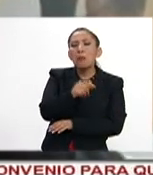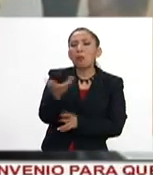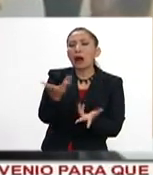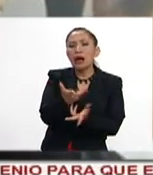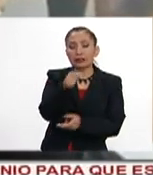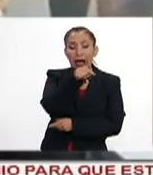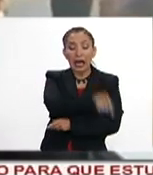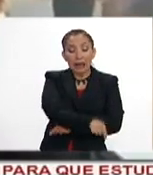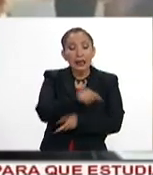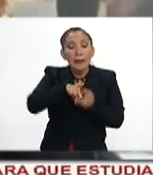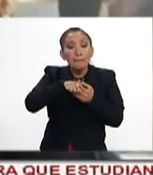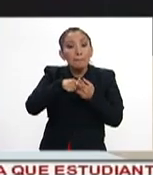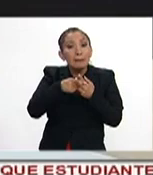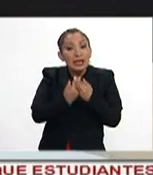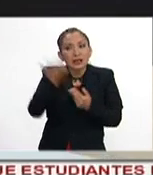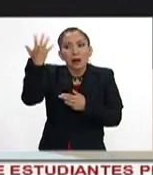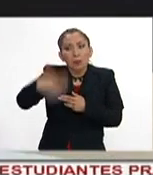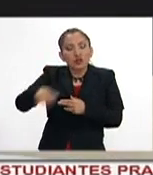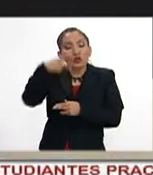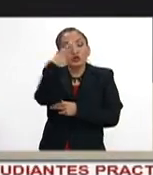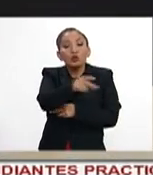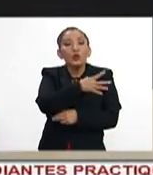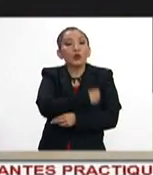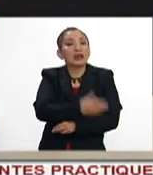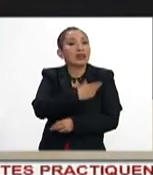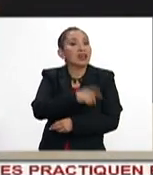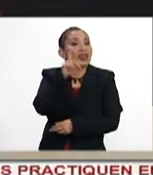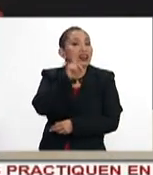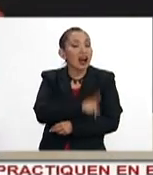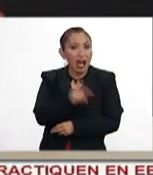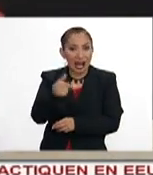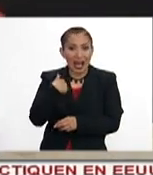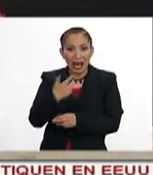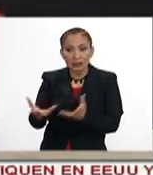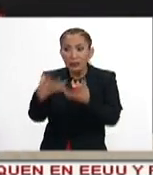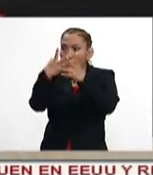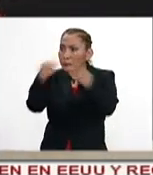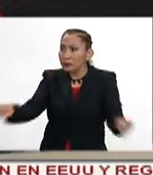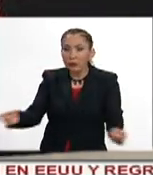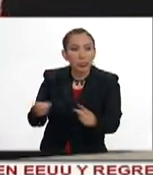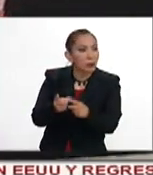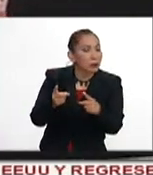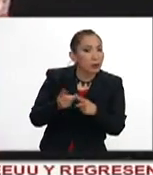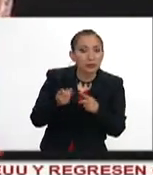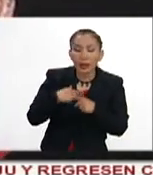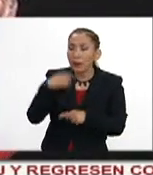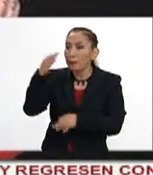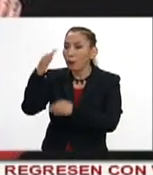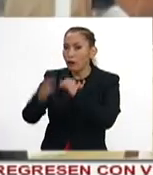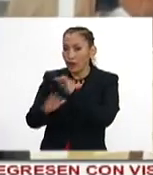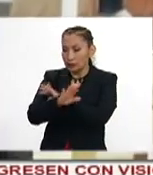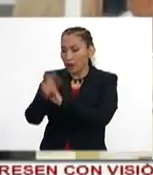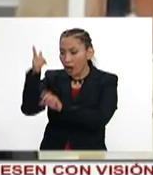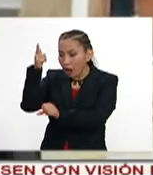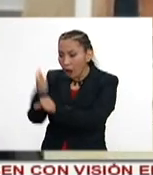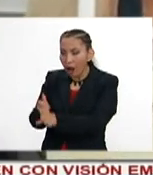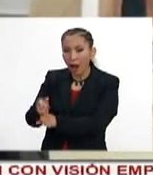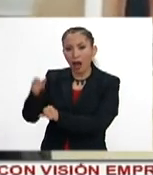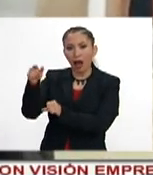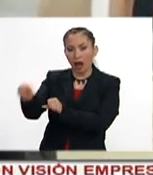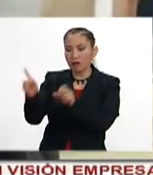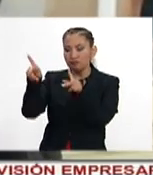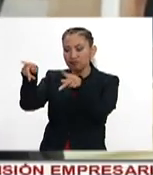Rodríguez, ella comenzó a buscar a su hija que estaba desaparecida. Finalmente la